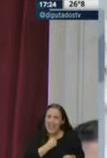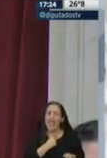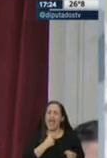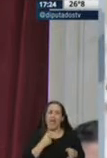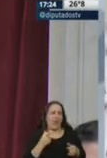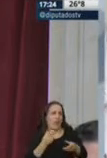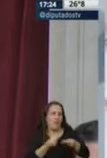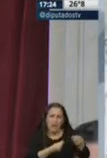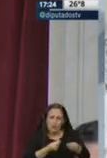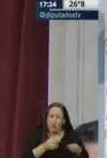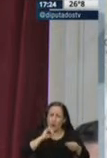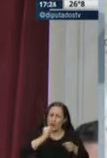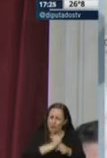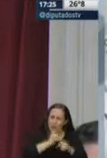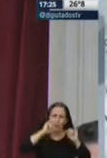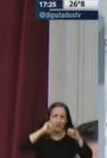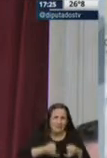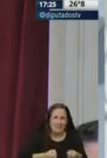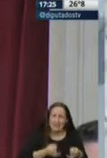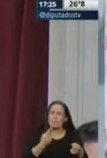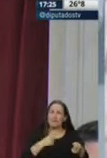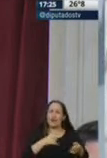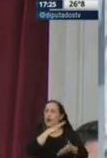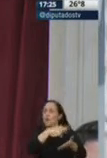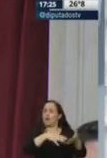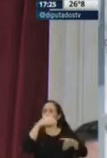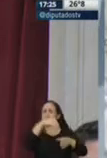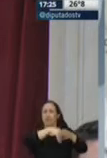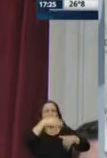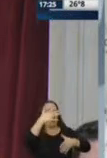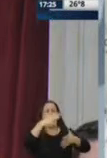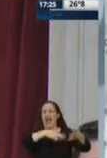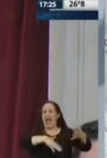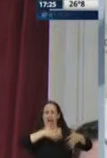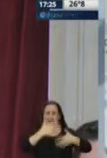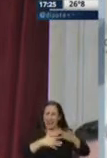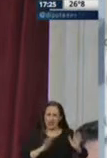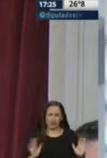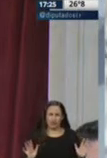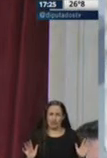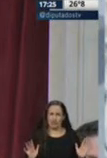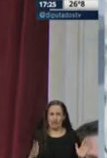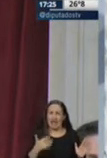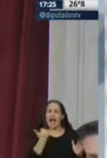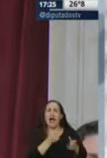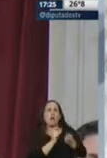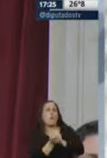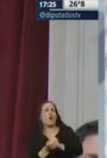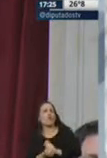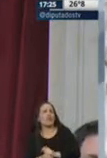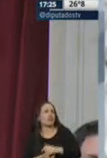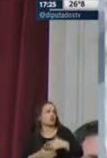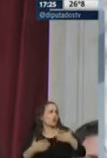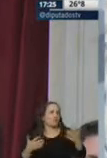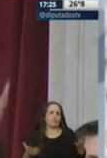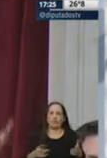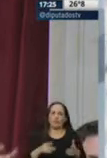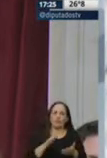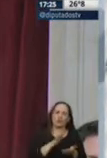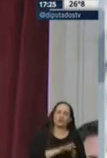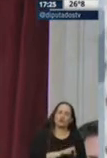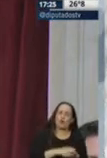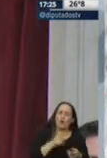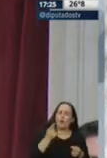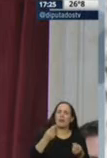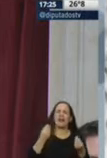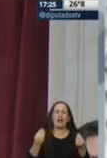Totalmente, totalmente. En muchos de ellos estoy casi seguro porque, por ejemplo, el voto vinculado al artículo de las retenciones, todo el bloque federal lo va a votar también